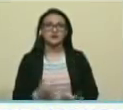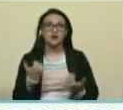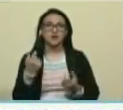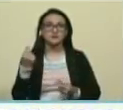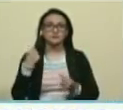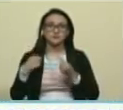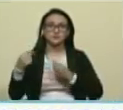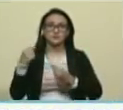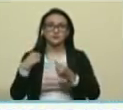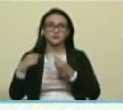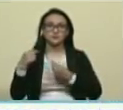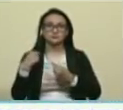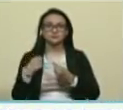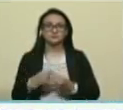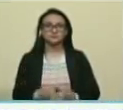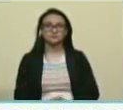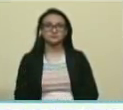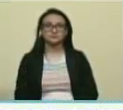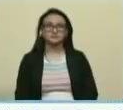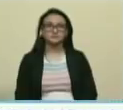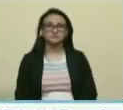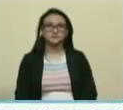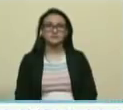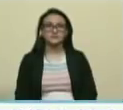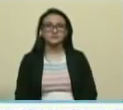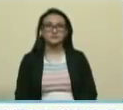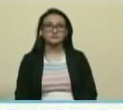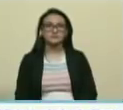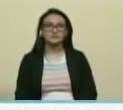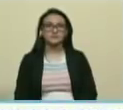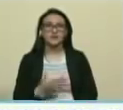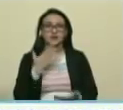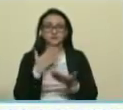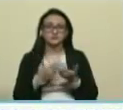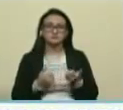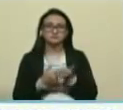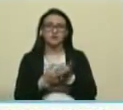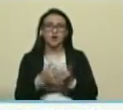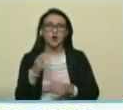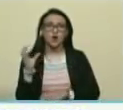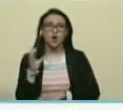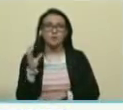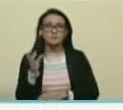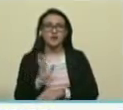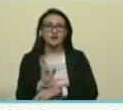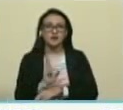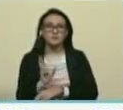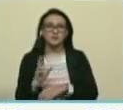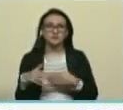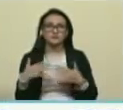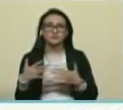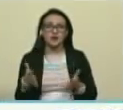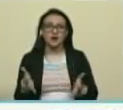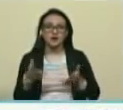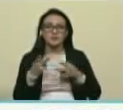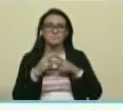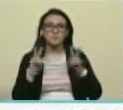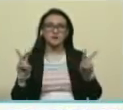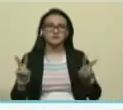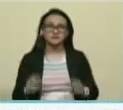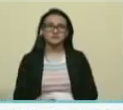recientes que bastante ayudan para que Colombia rápidamente gane la paz